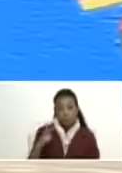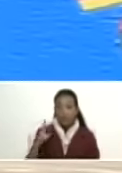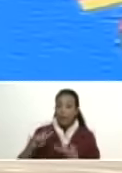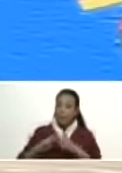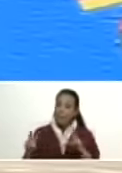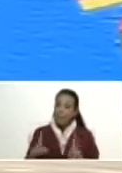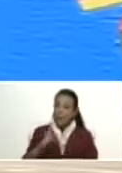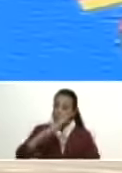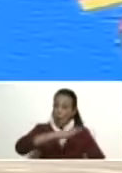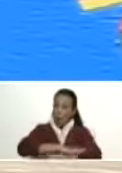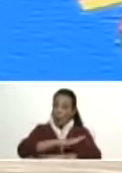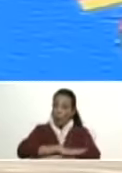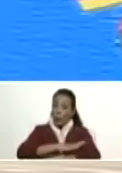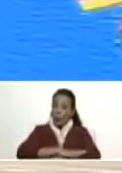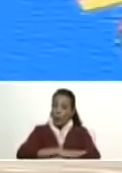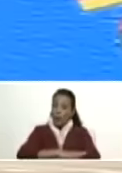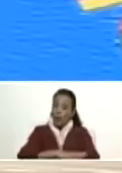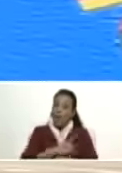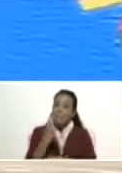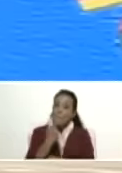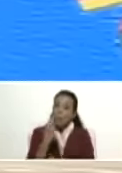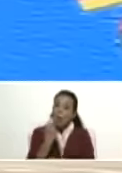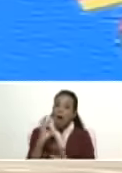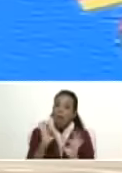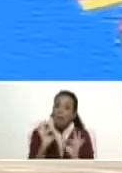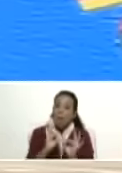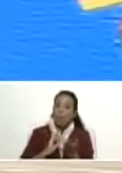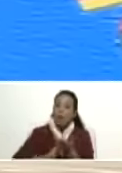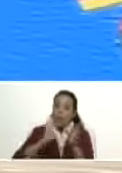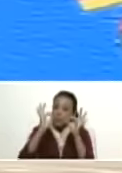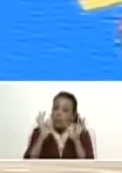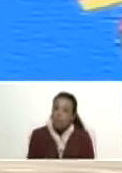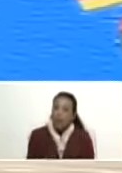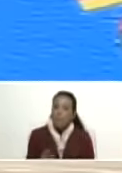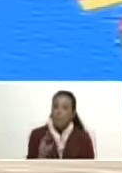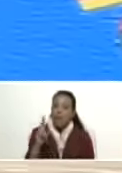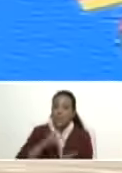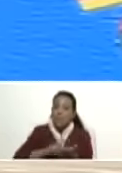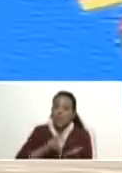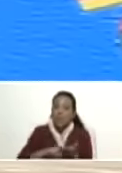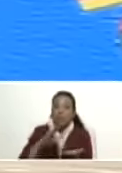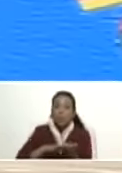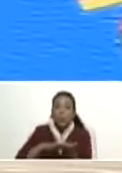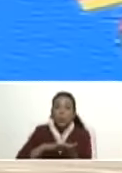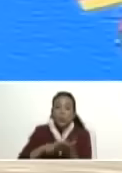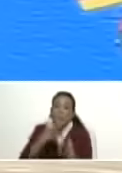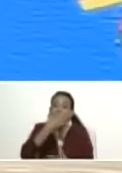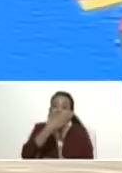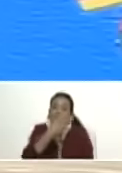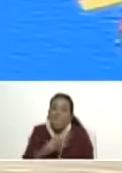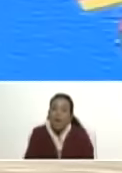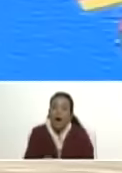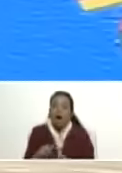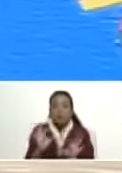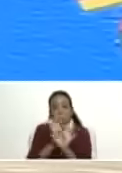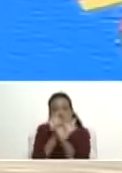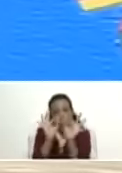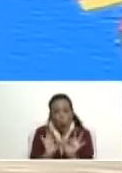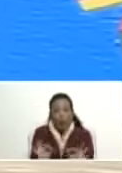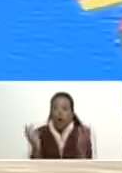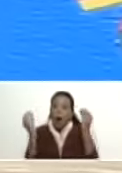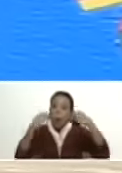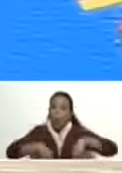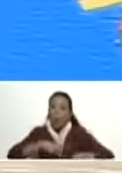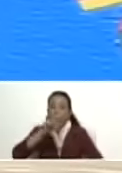paz, para buscar efectivamente una solución en el marco del Acuerdo